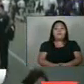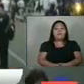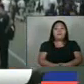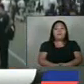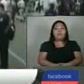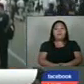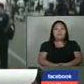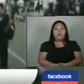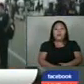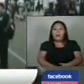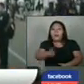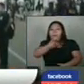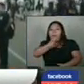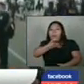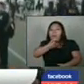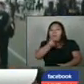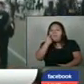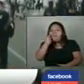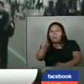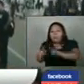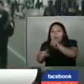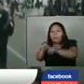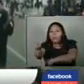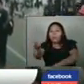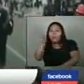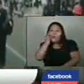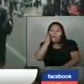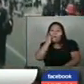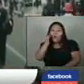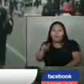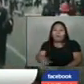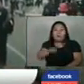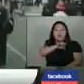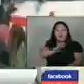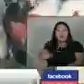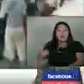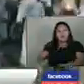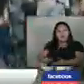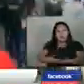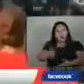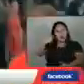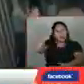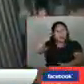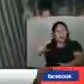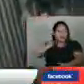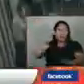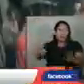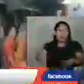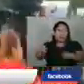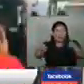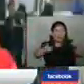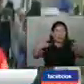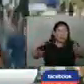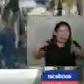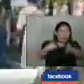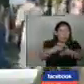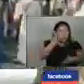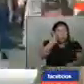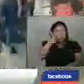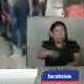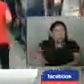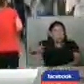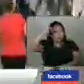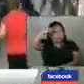Uno de nuestros equipos conversó con la madre del joven salvadoreño que falleció en el aparatoso accidente registrado en Chiapas,